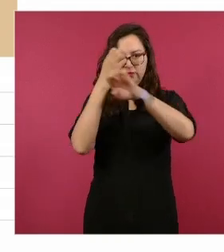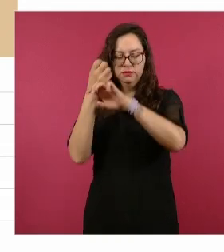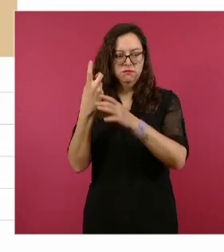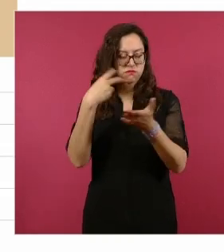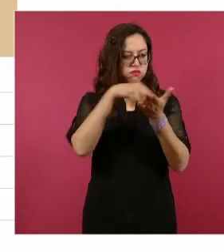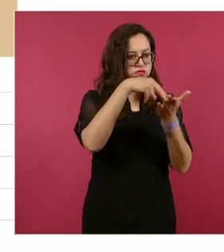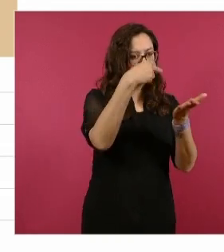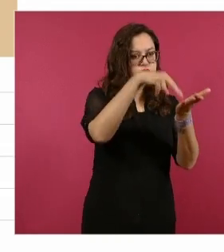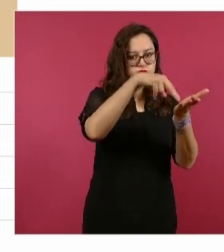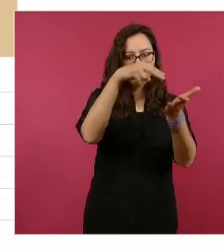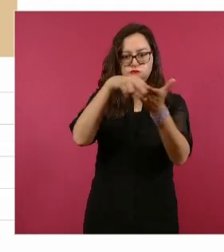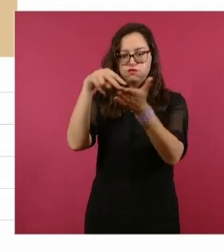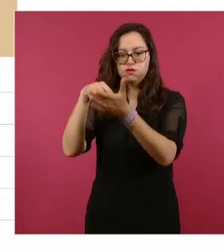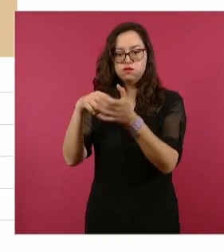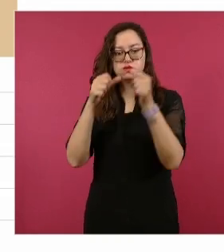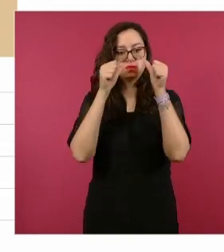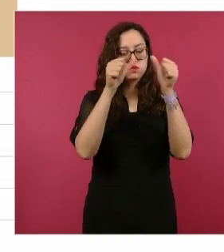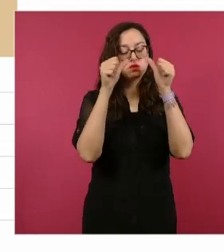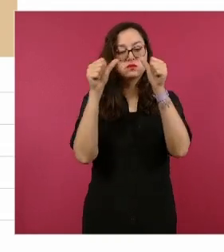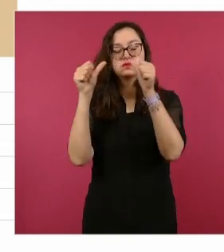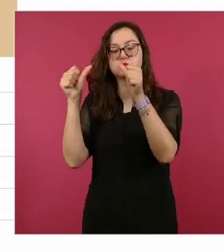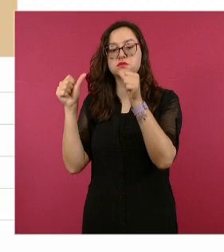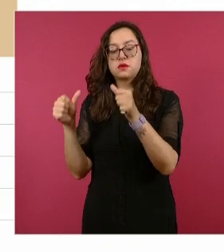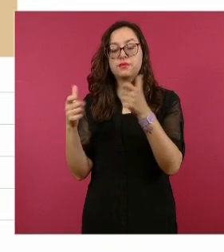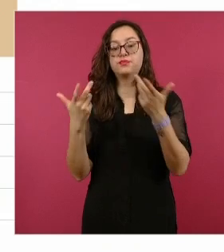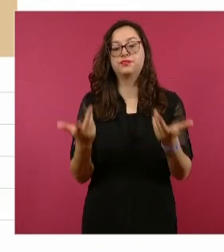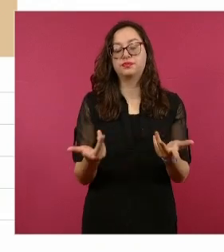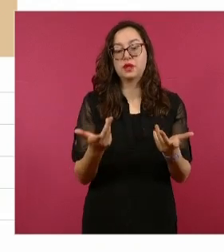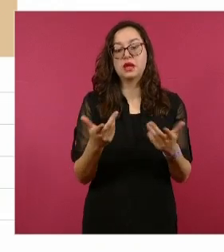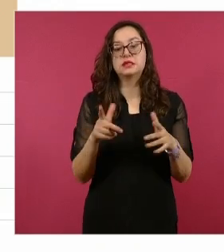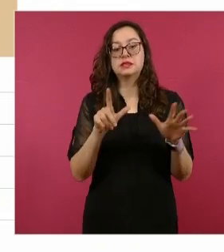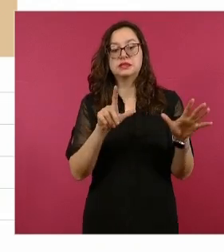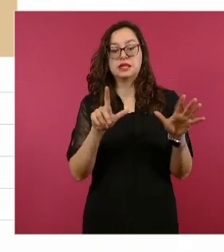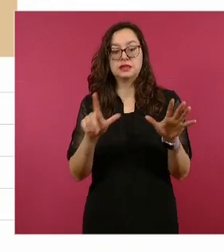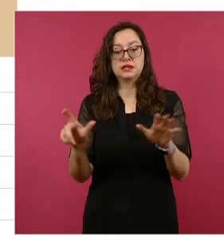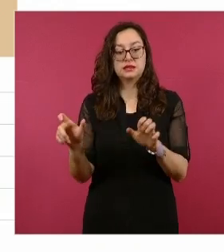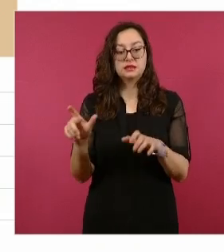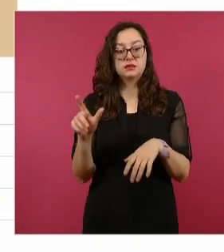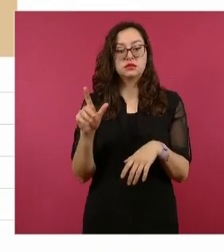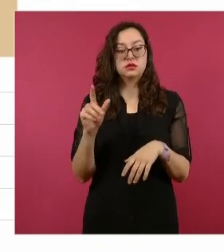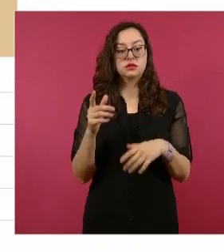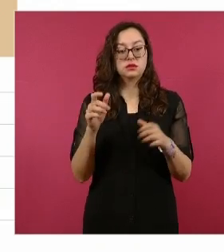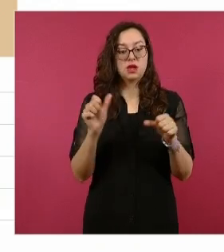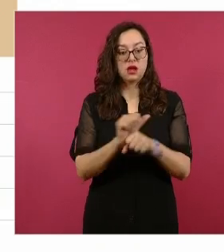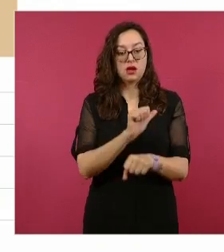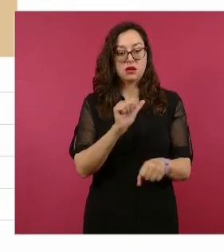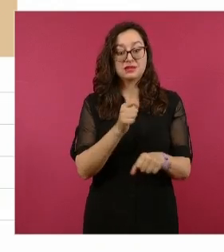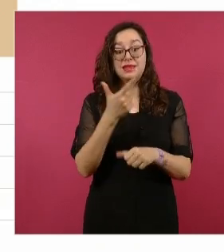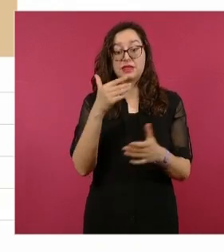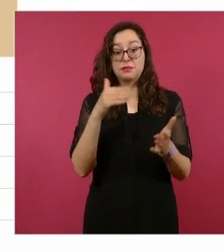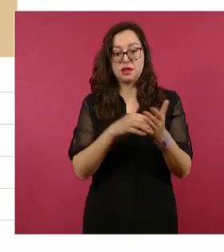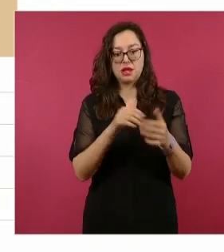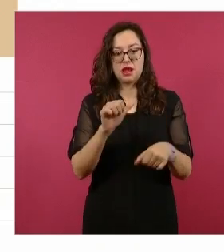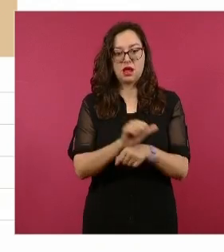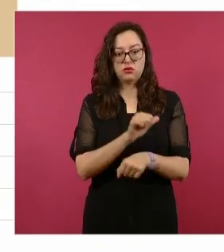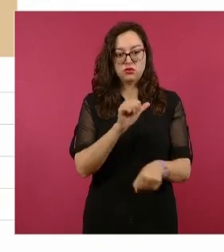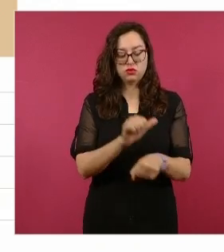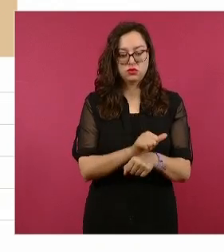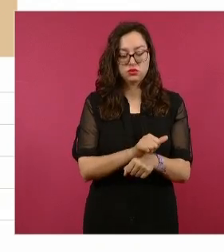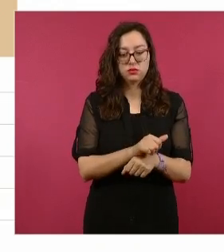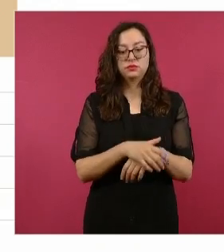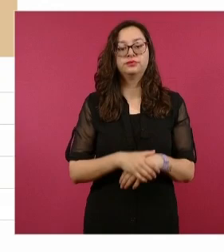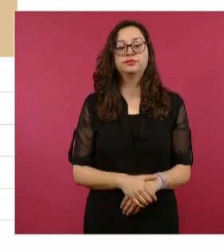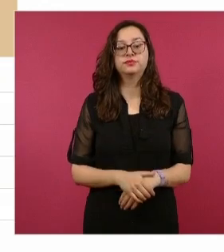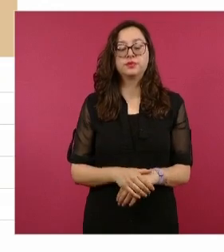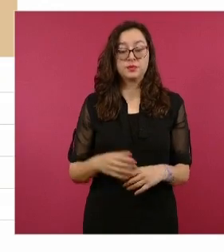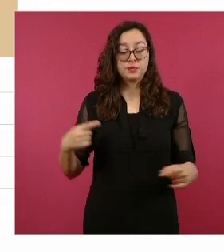un efectivo de 2,392 elementos, 772 vehículos. En el 16 de julio de 2023 se